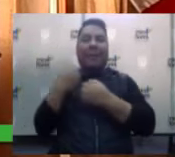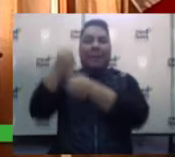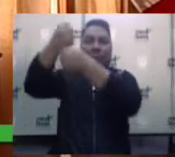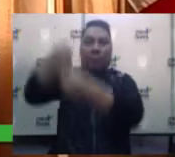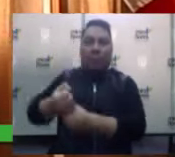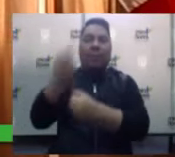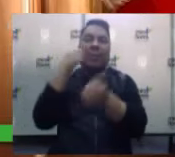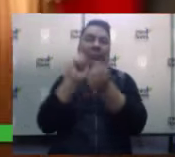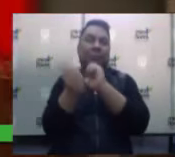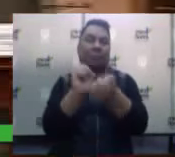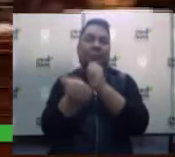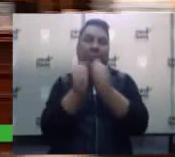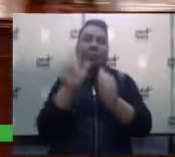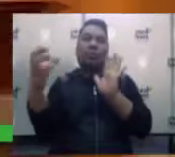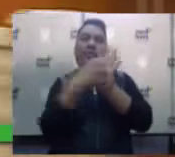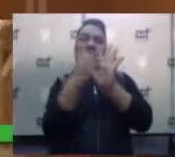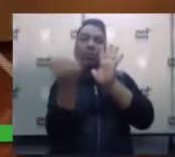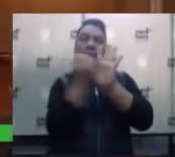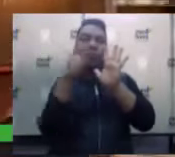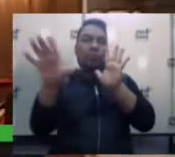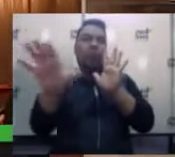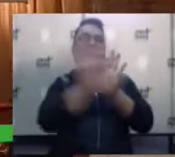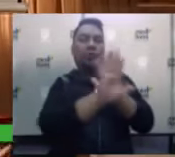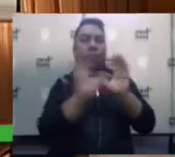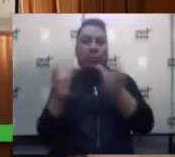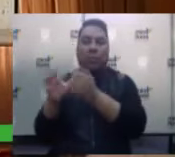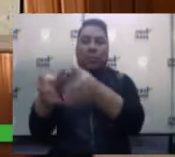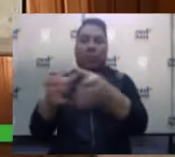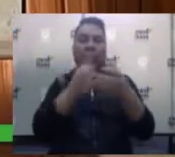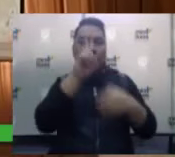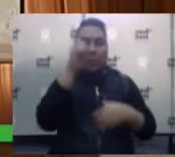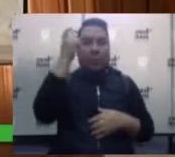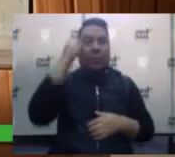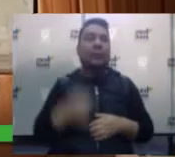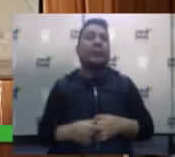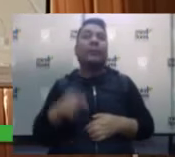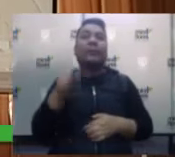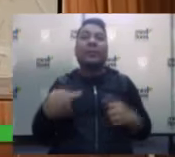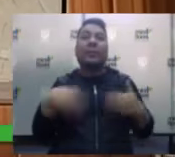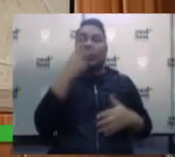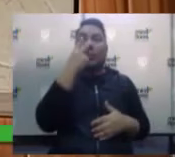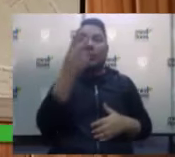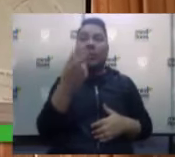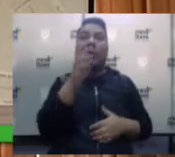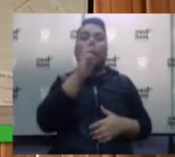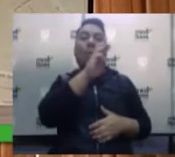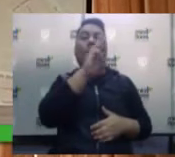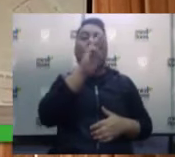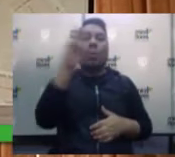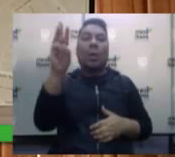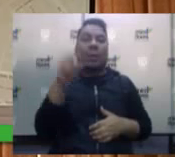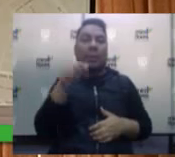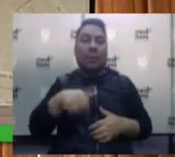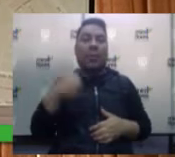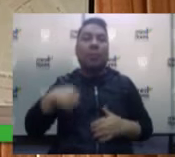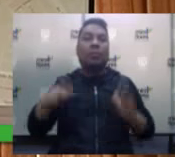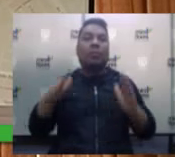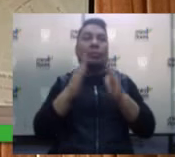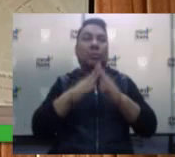las ubicaciones con los símbolos de cada partido u agrupación. Eso puede visualizarse en la página web de la municipalidad.